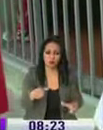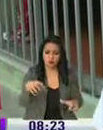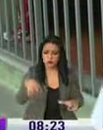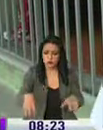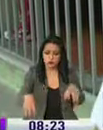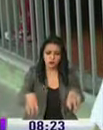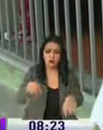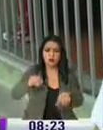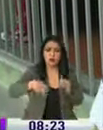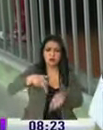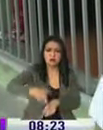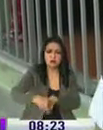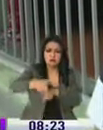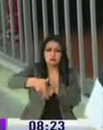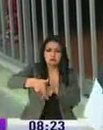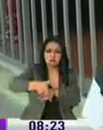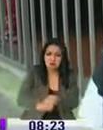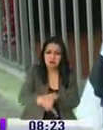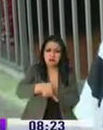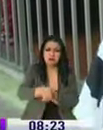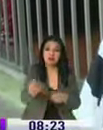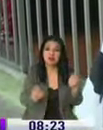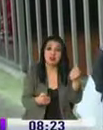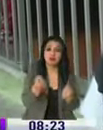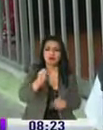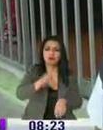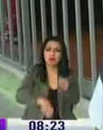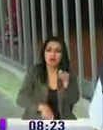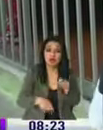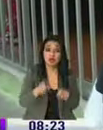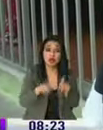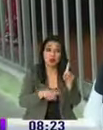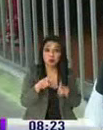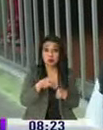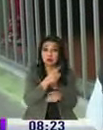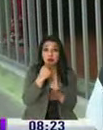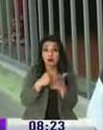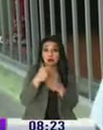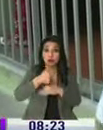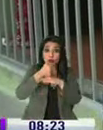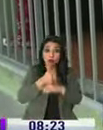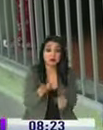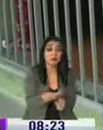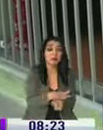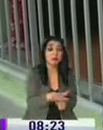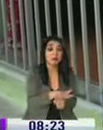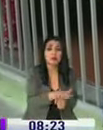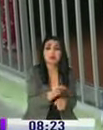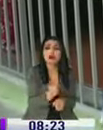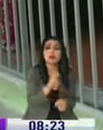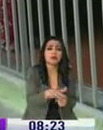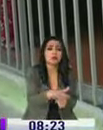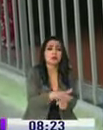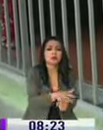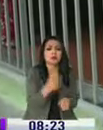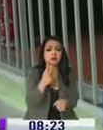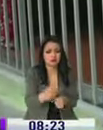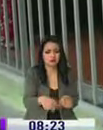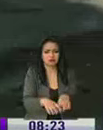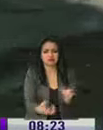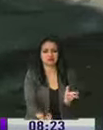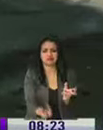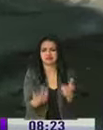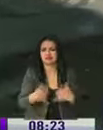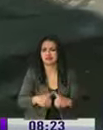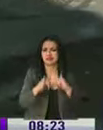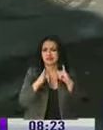caen los carros, los baches, se ponen encima y supuestamente ya está arreglado, pero dale cómo están estas calles, una lástima.